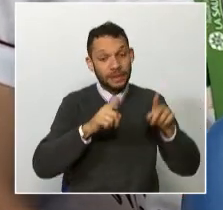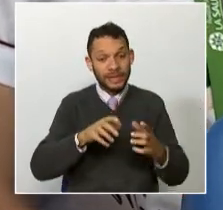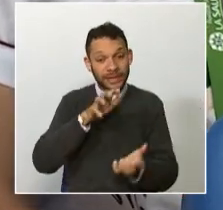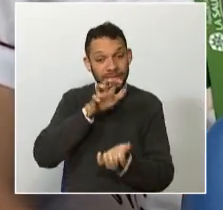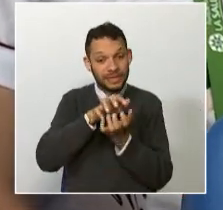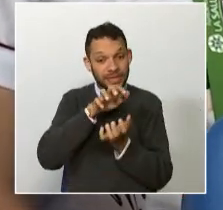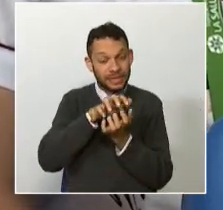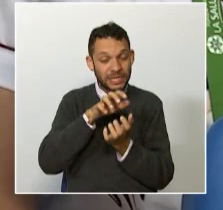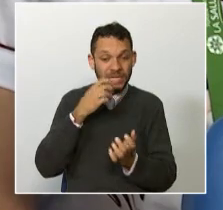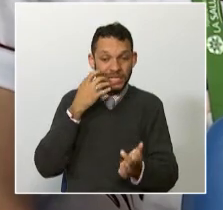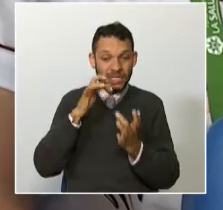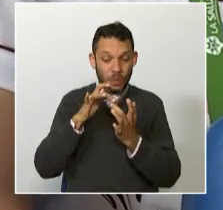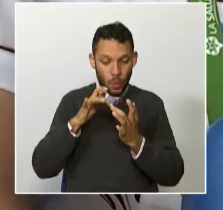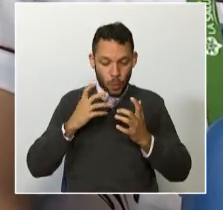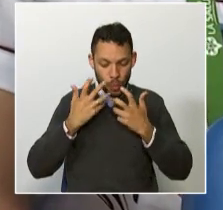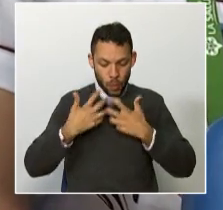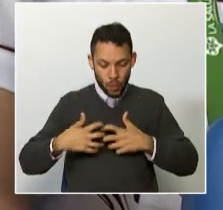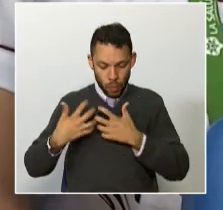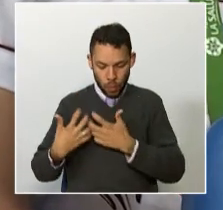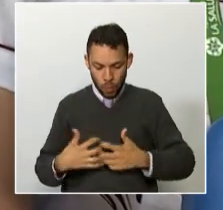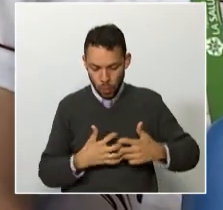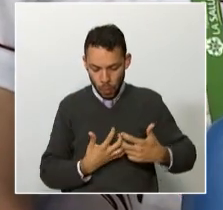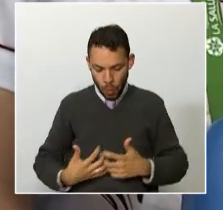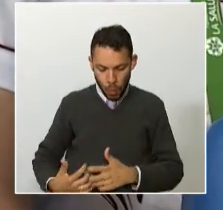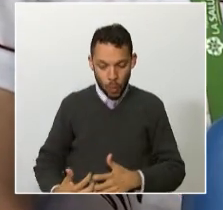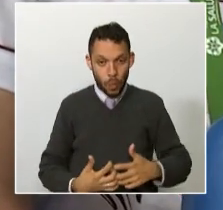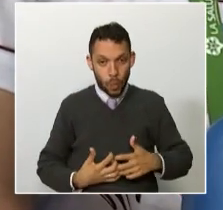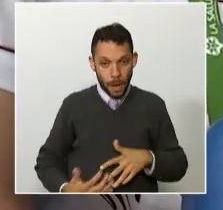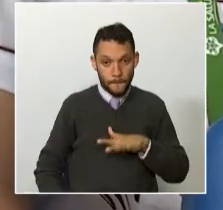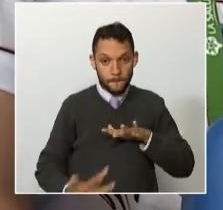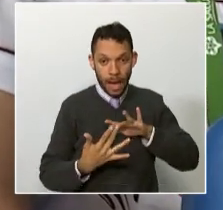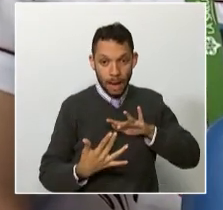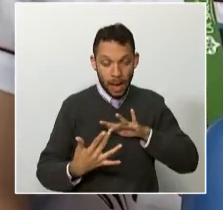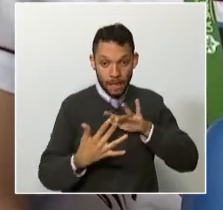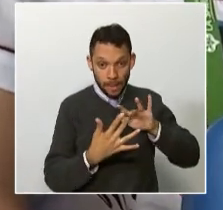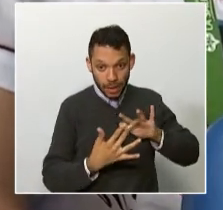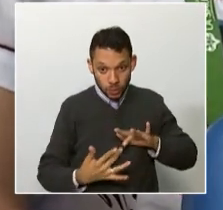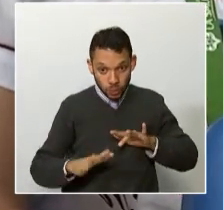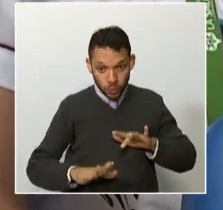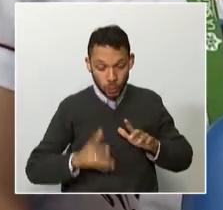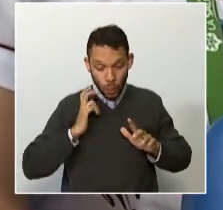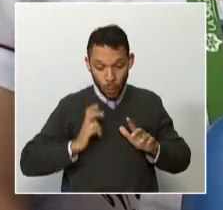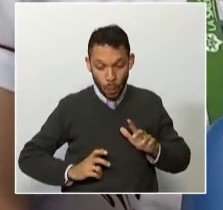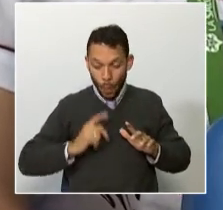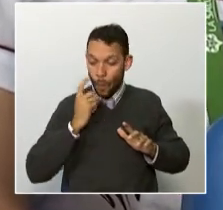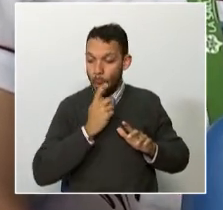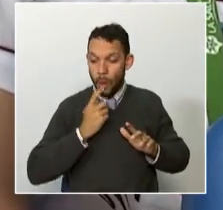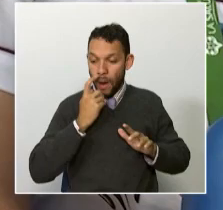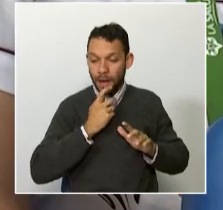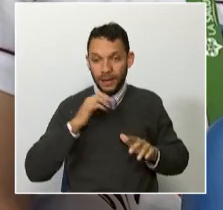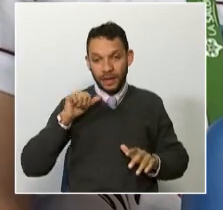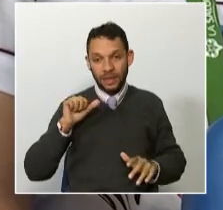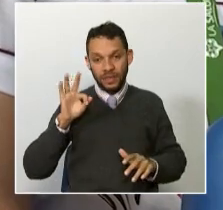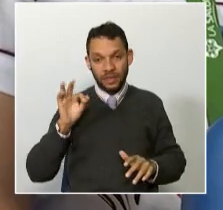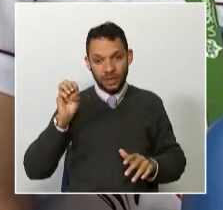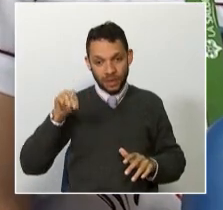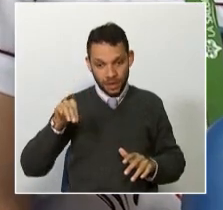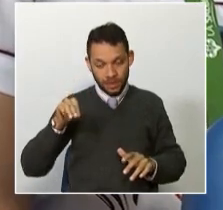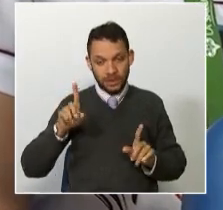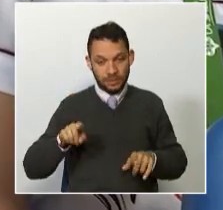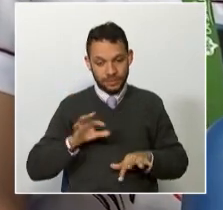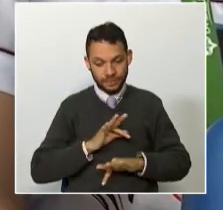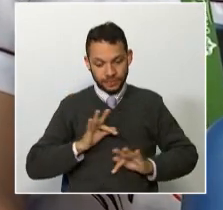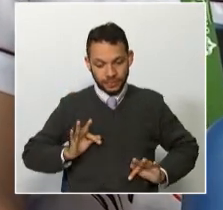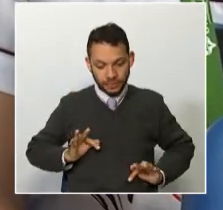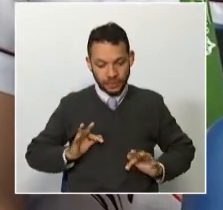Pero entonces yo ya veo que todas esas interferencias de la boca, la ATM, los tratamientos